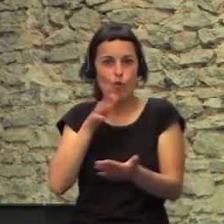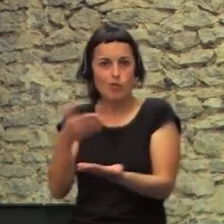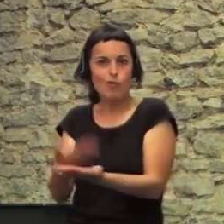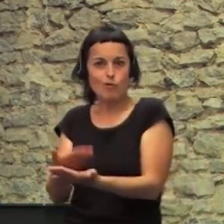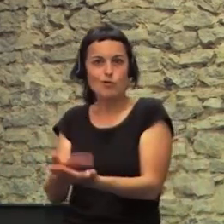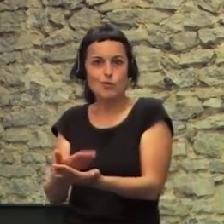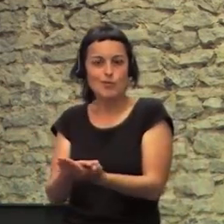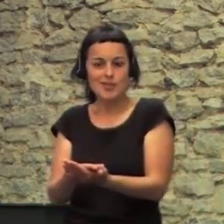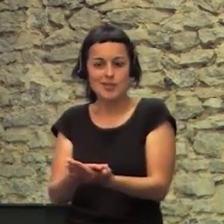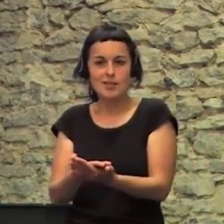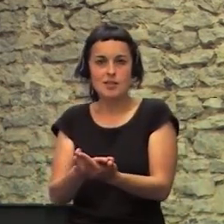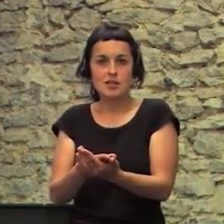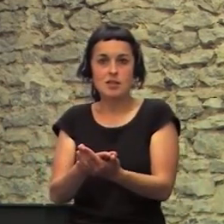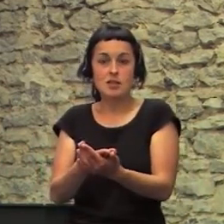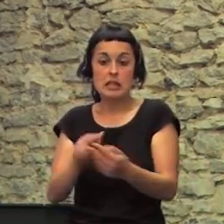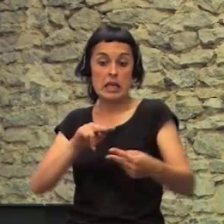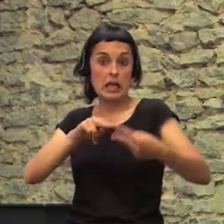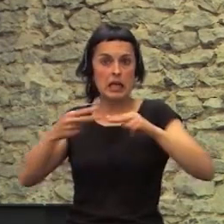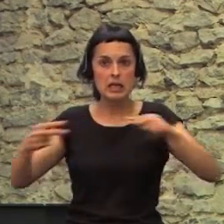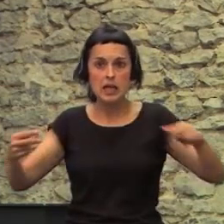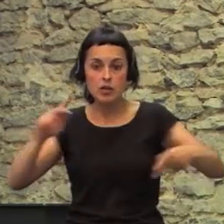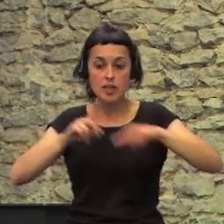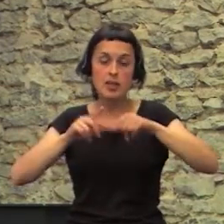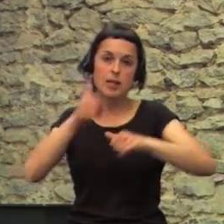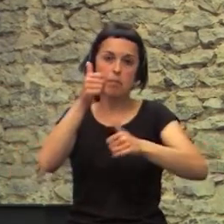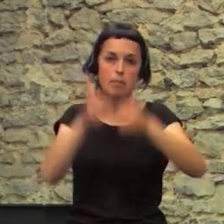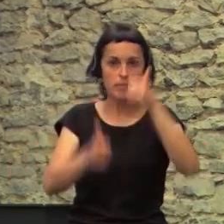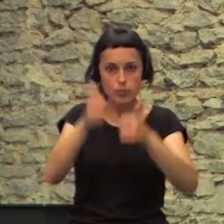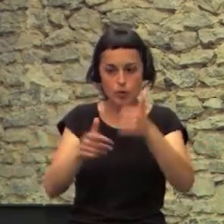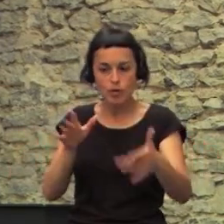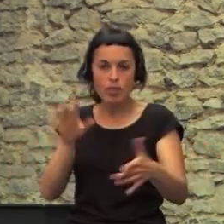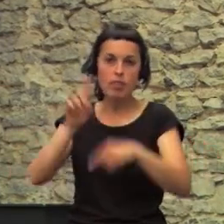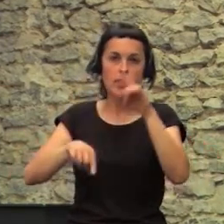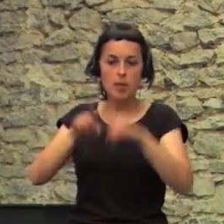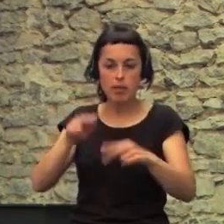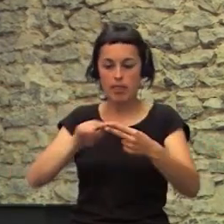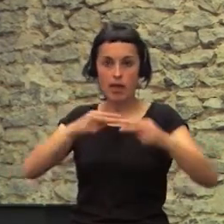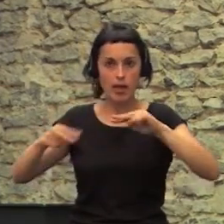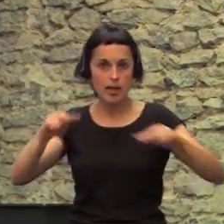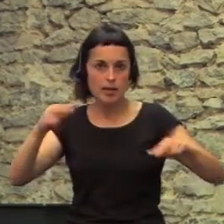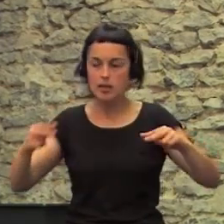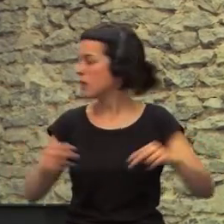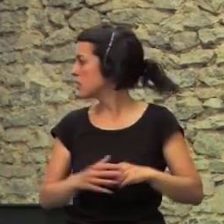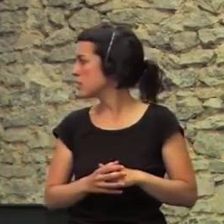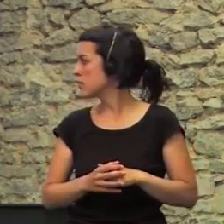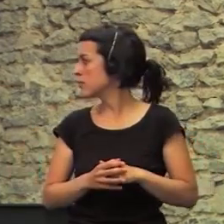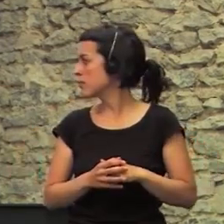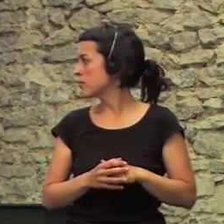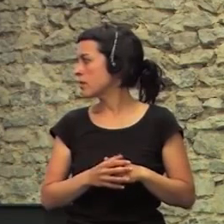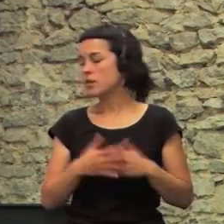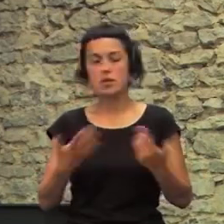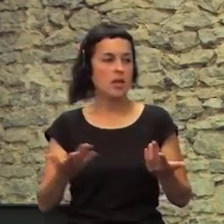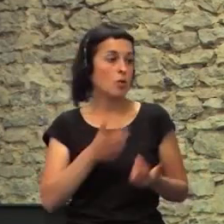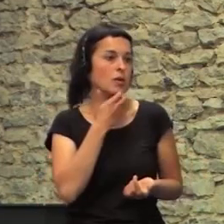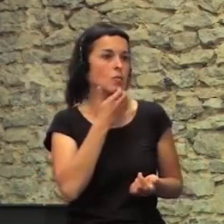200 variaciones genéticas que producen ventaja competitiva, pero que no se tienen en cuenta. Muchísimas. Sí, nadie está hipervigilando a